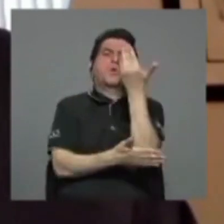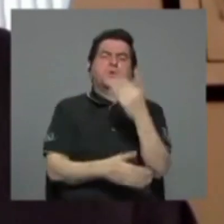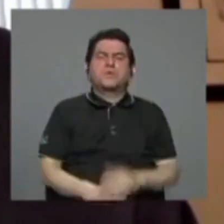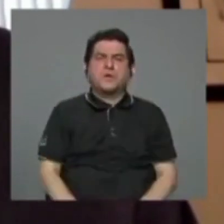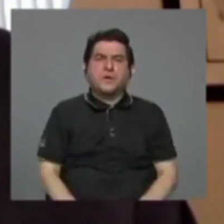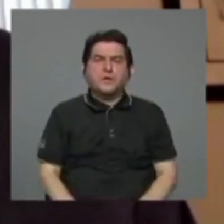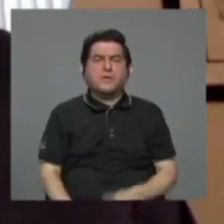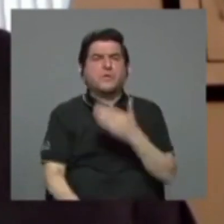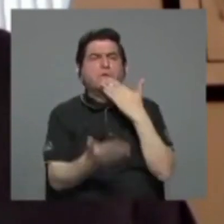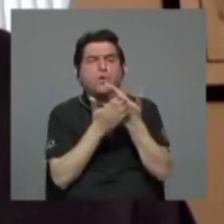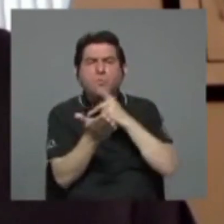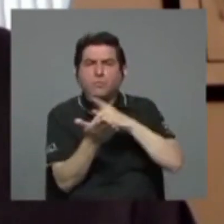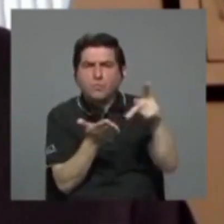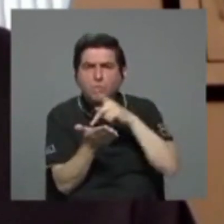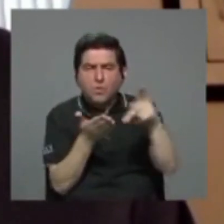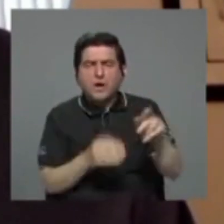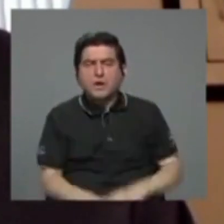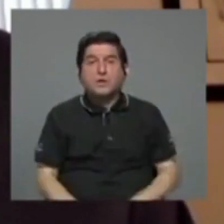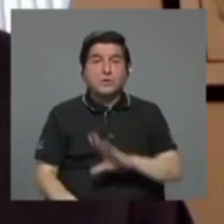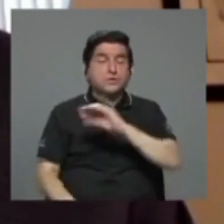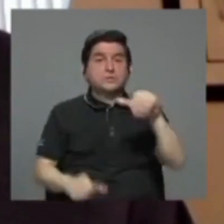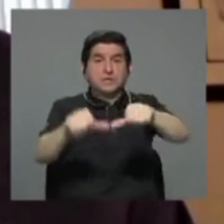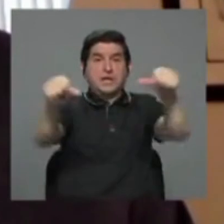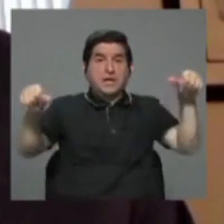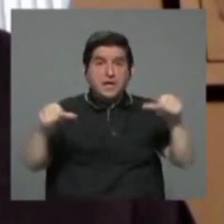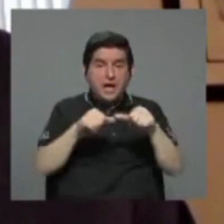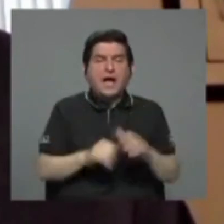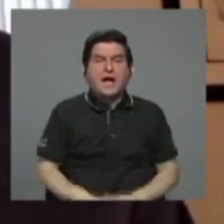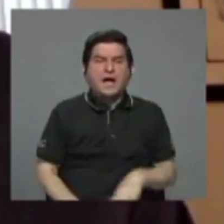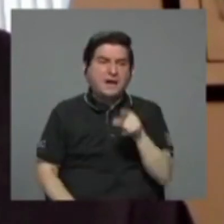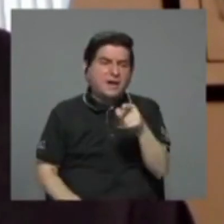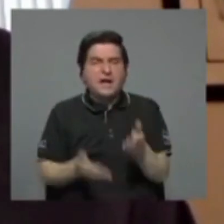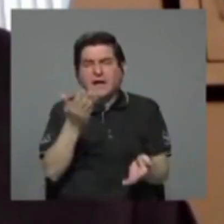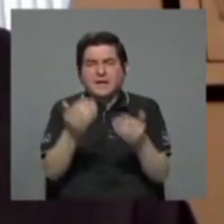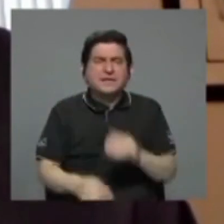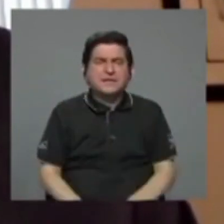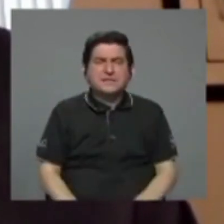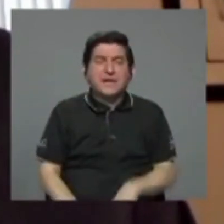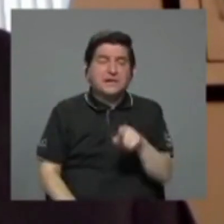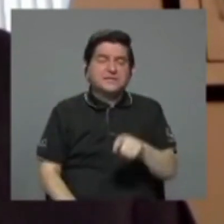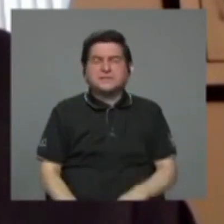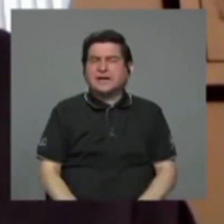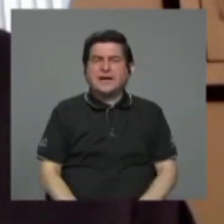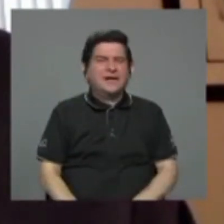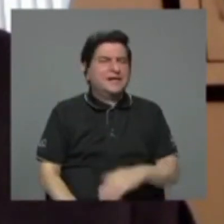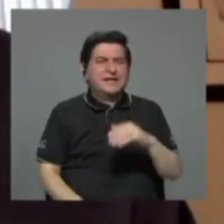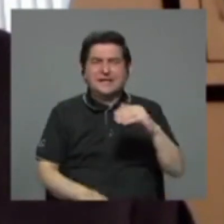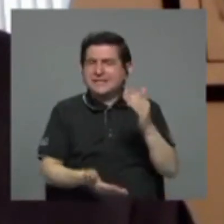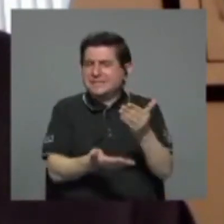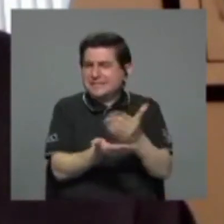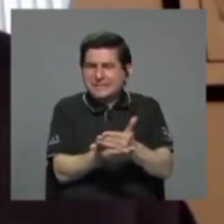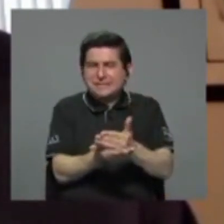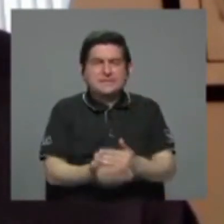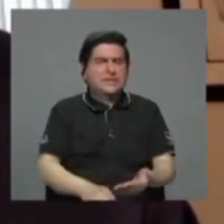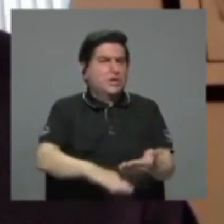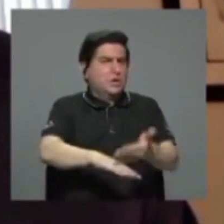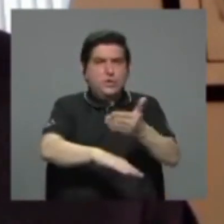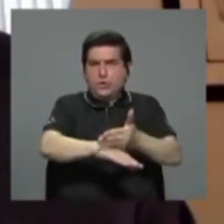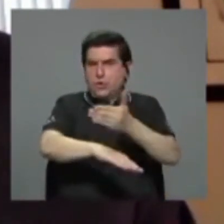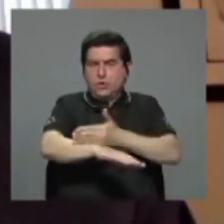con buenos salarios y un sector aletargado que todavía no ha logrado dar el salto que sí